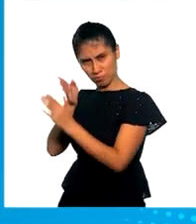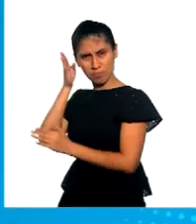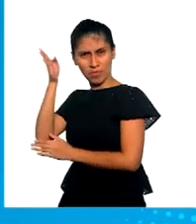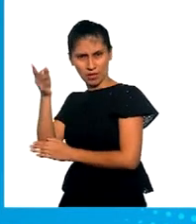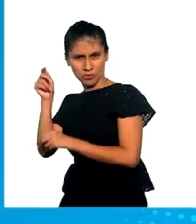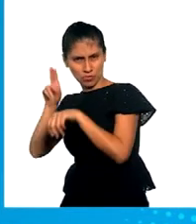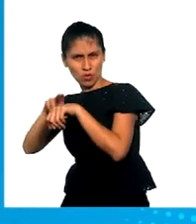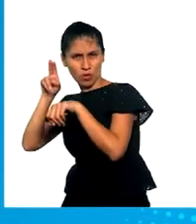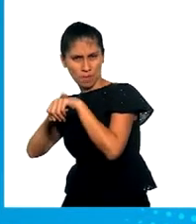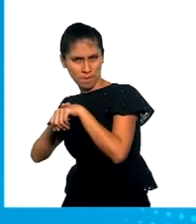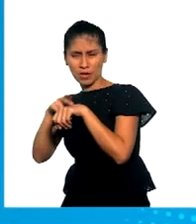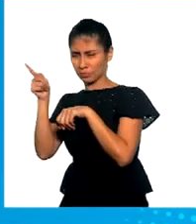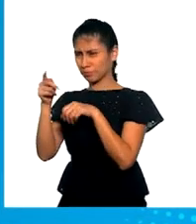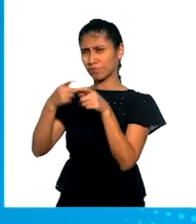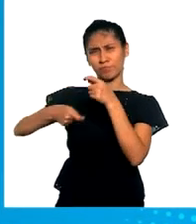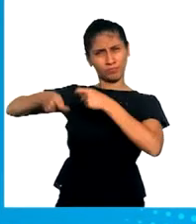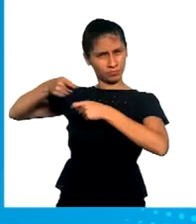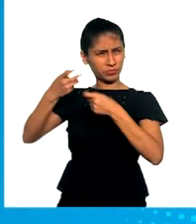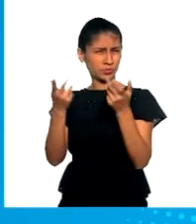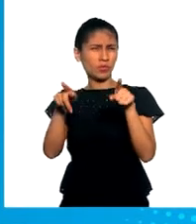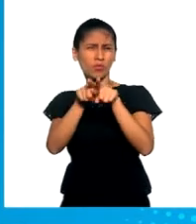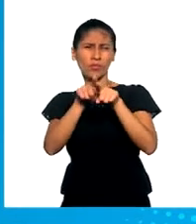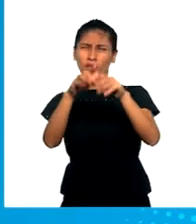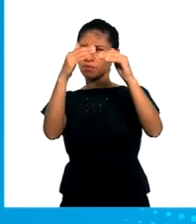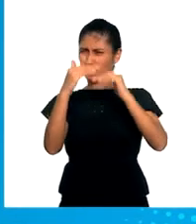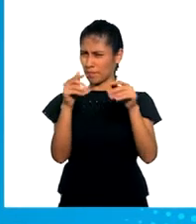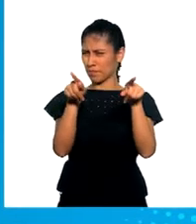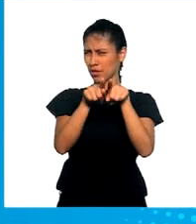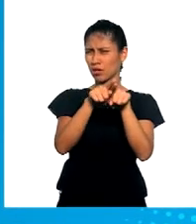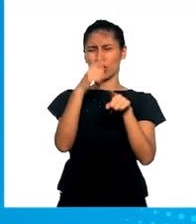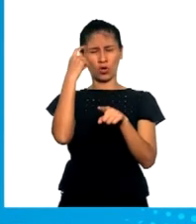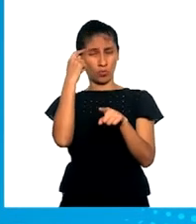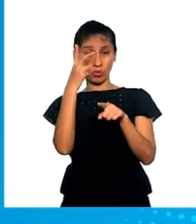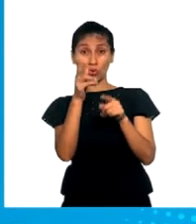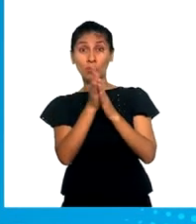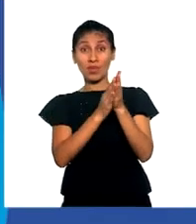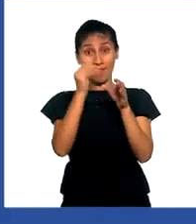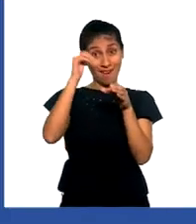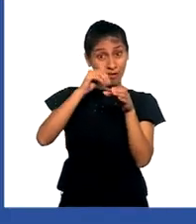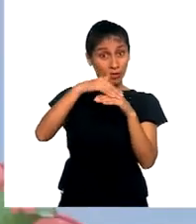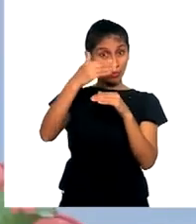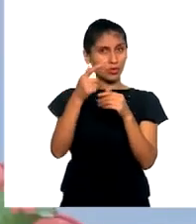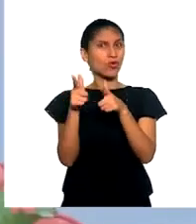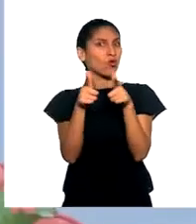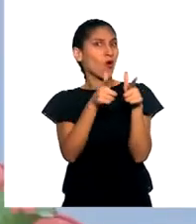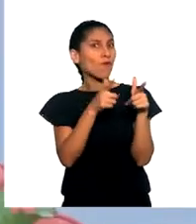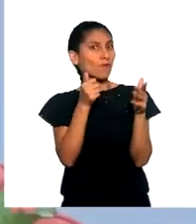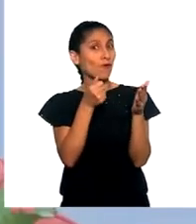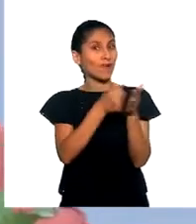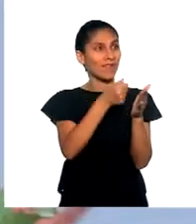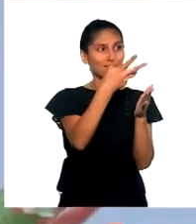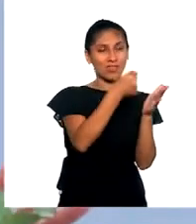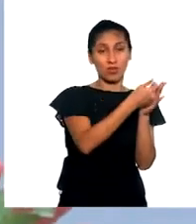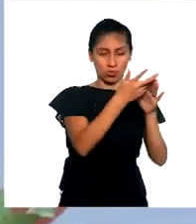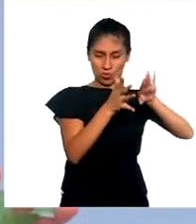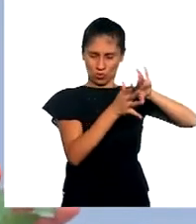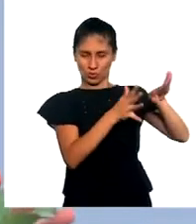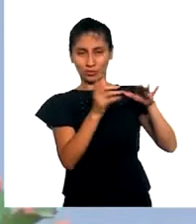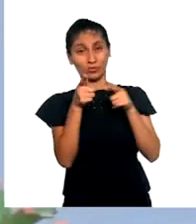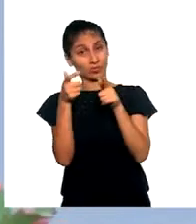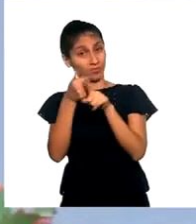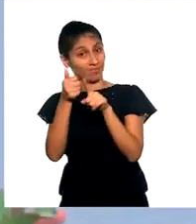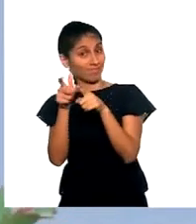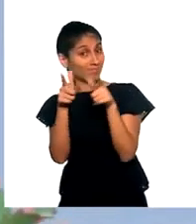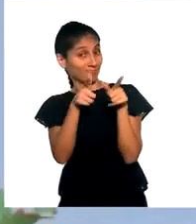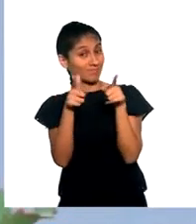pues al no disponer del dinero en casa la tentación de gastarlo es menor entiendo tal vez sirve un poco